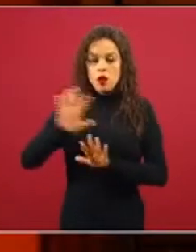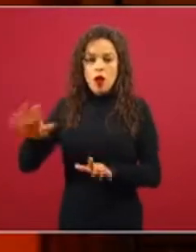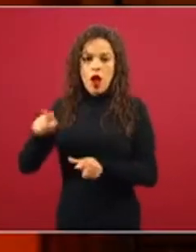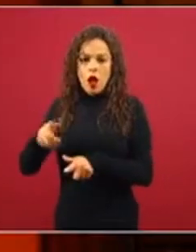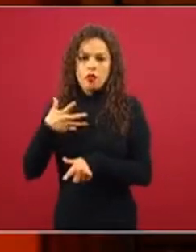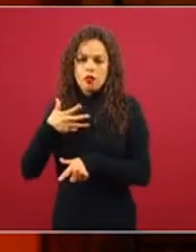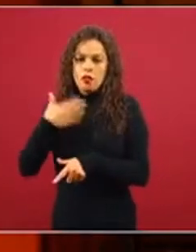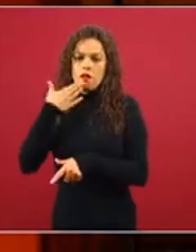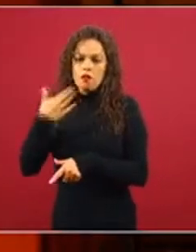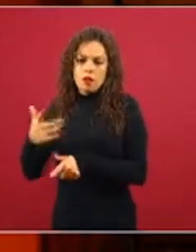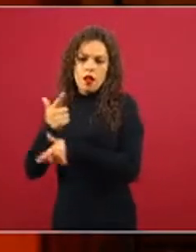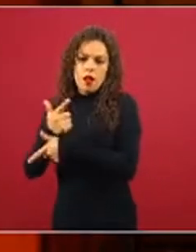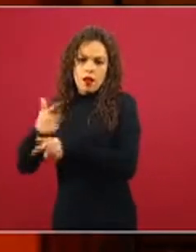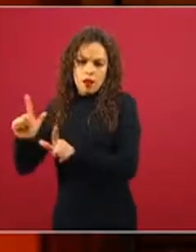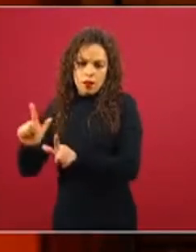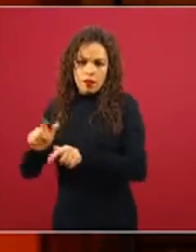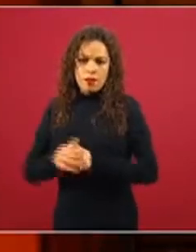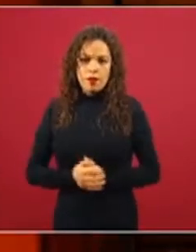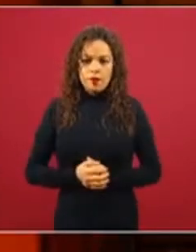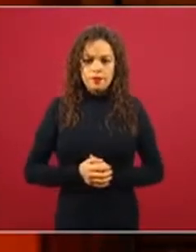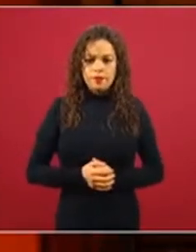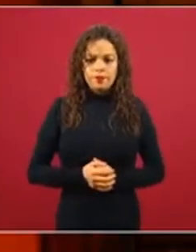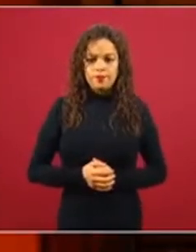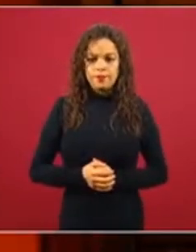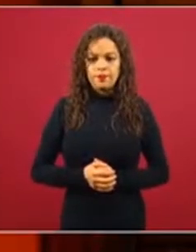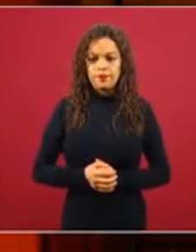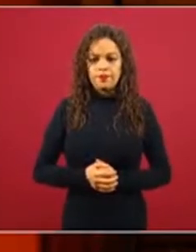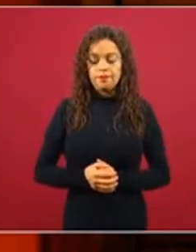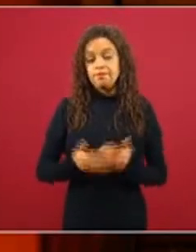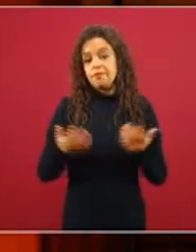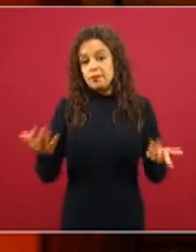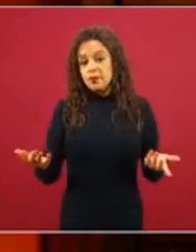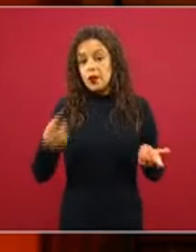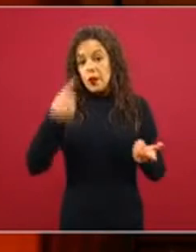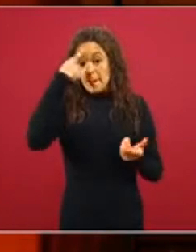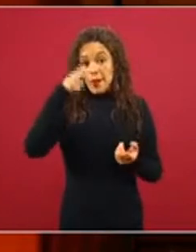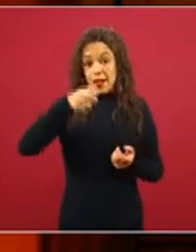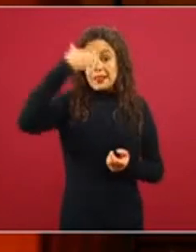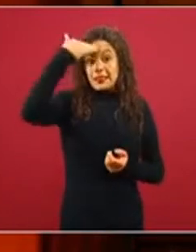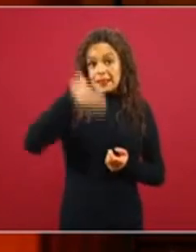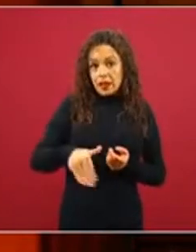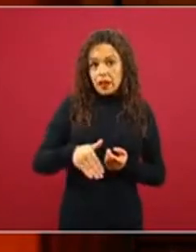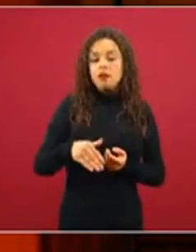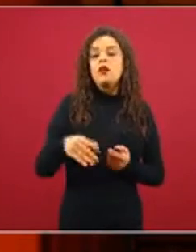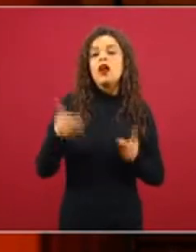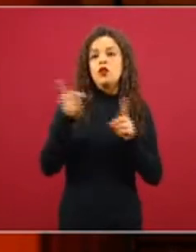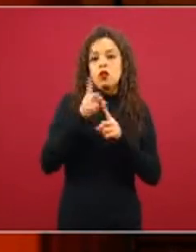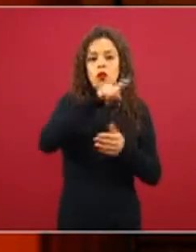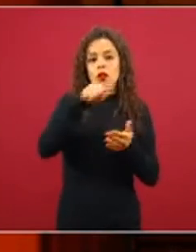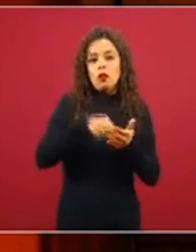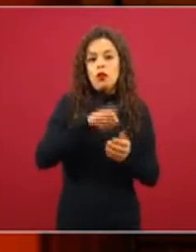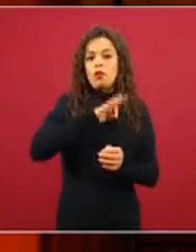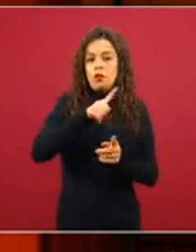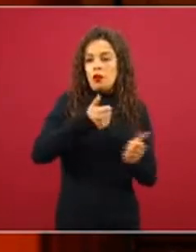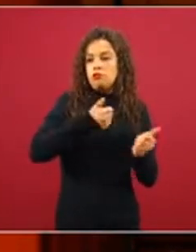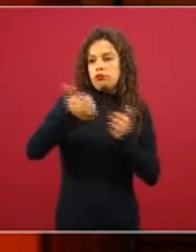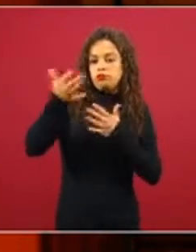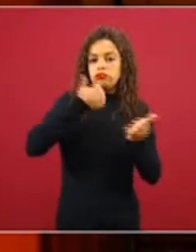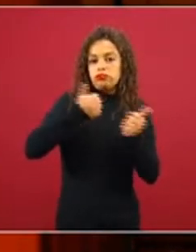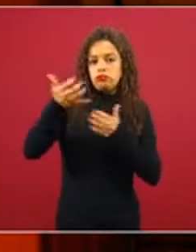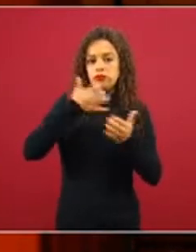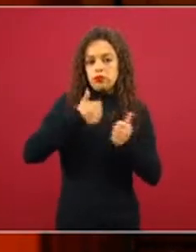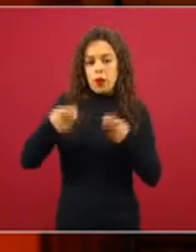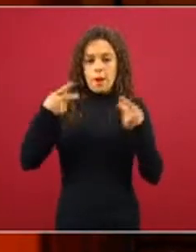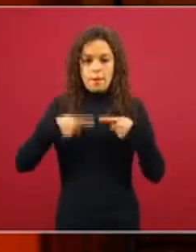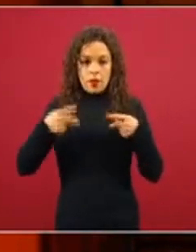pueden hacer las referencias o traslados para que en su momento todos los pacientes o todos los que